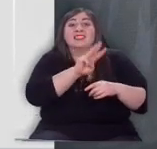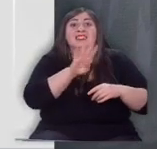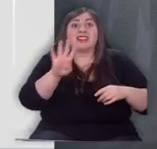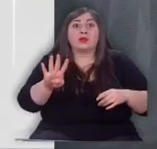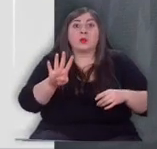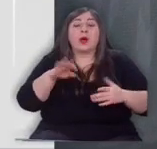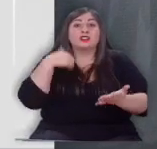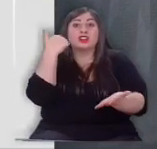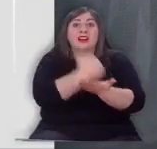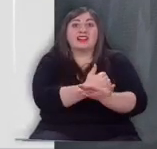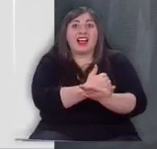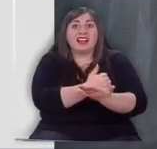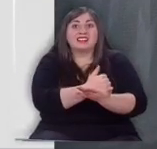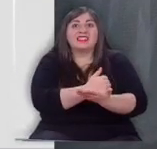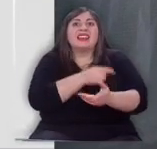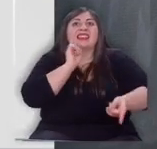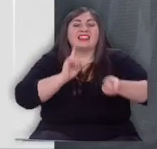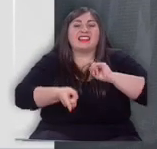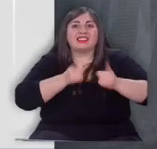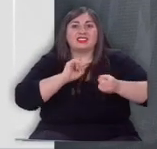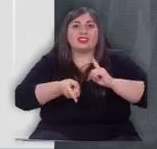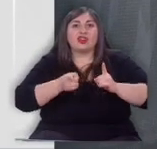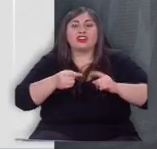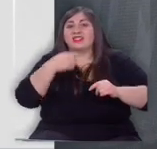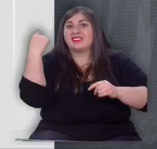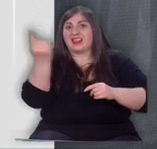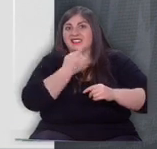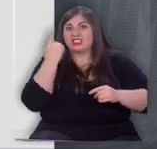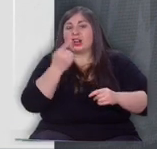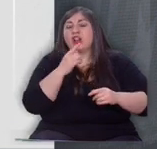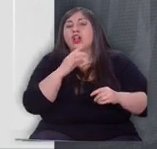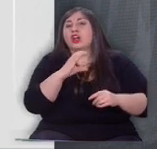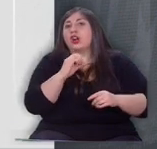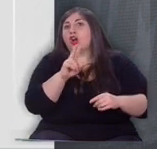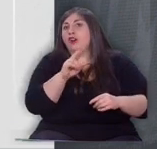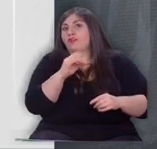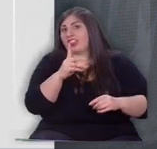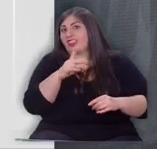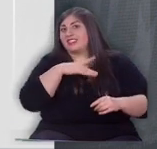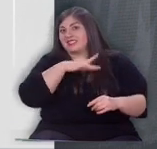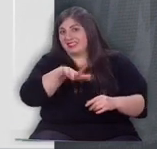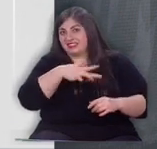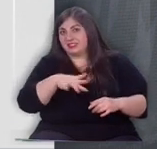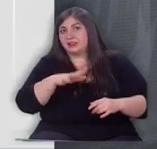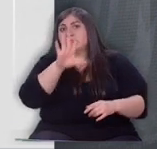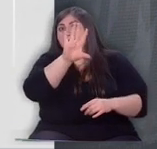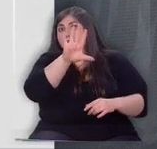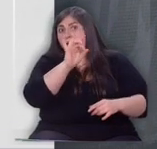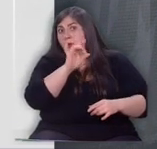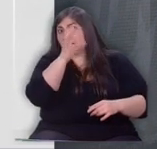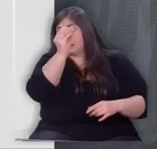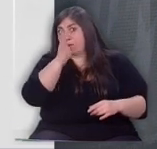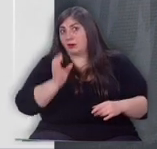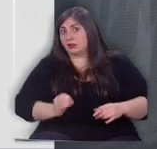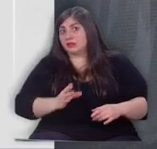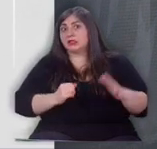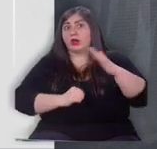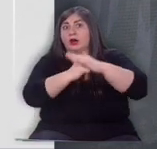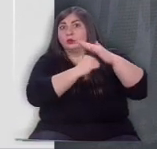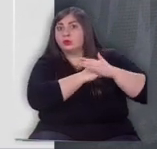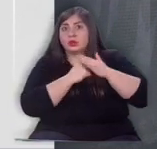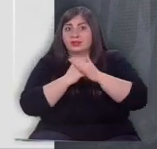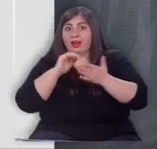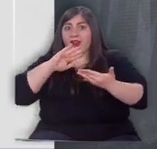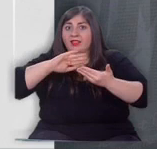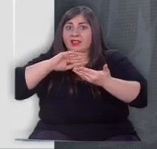34 alcaldes sobre la gestión local y nacional ante el COVID-19. El 50% de las autoridades comunales asegura estar